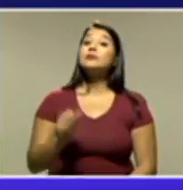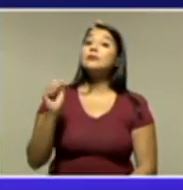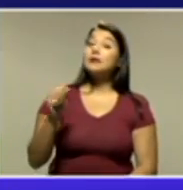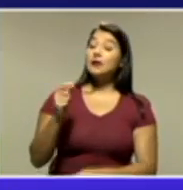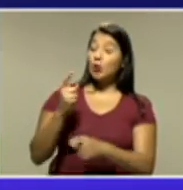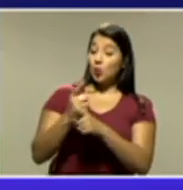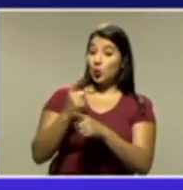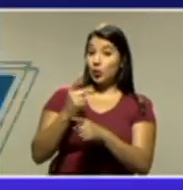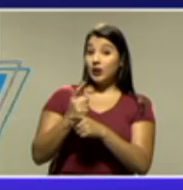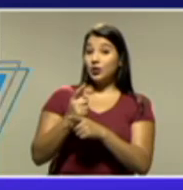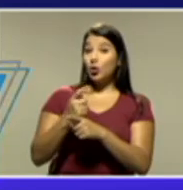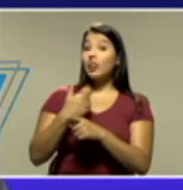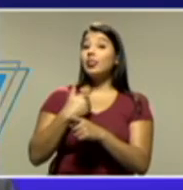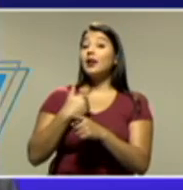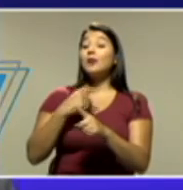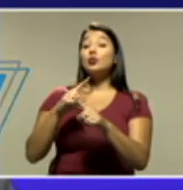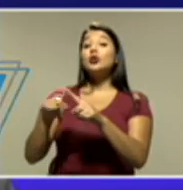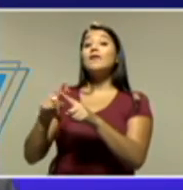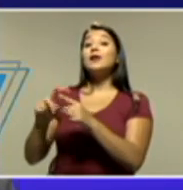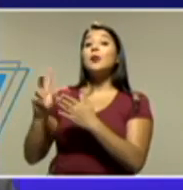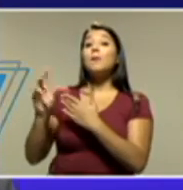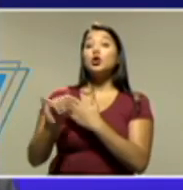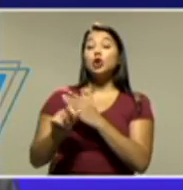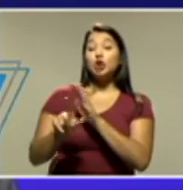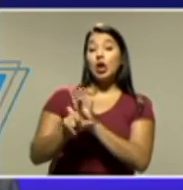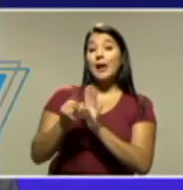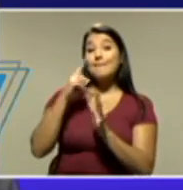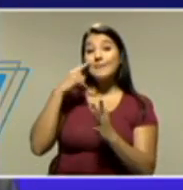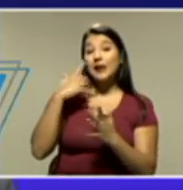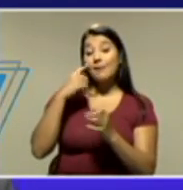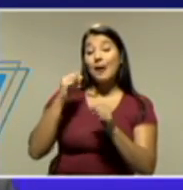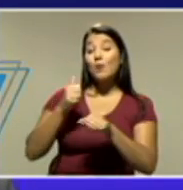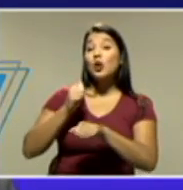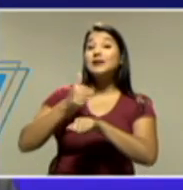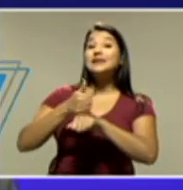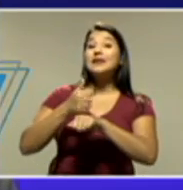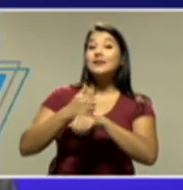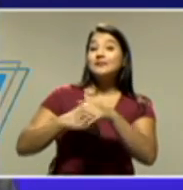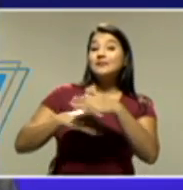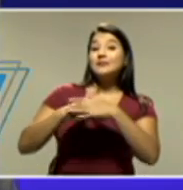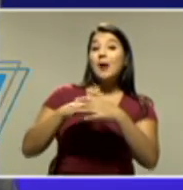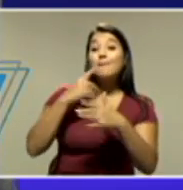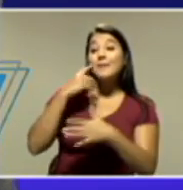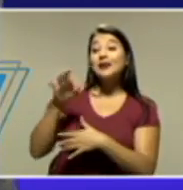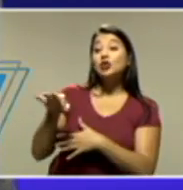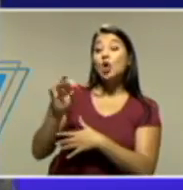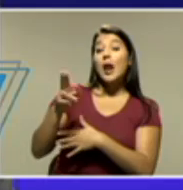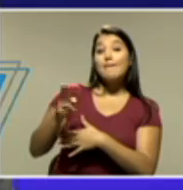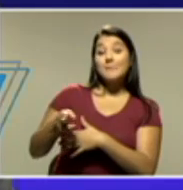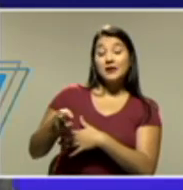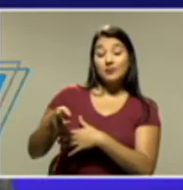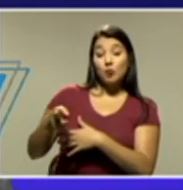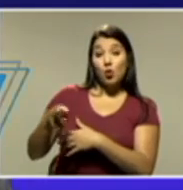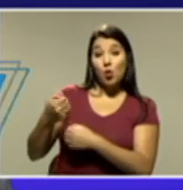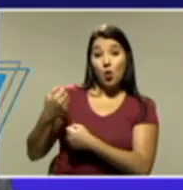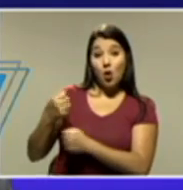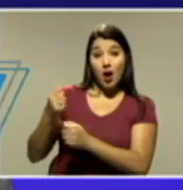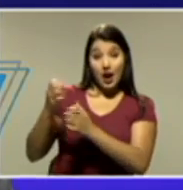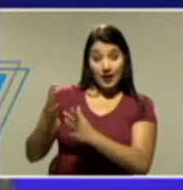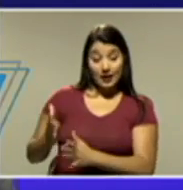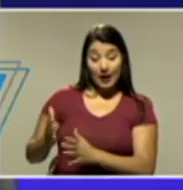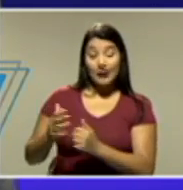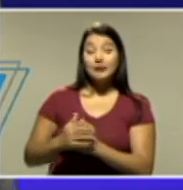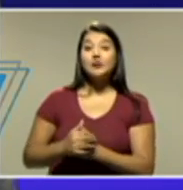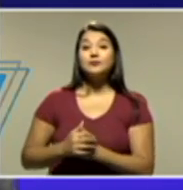Efectivamente, hay varios proyectos de ley que pretende fijar topes a la reelección, en algunos casos circunscrito al caso de los